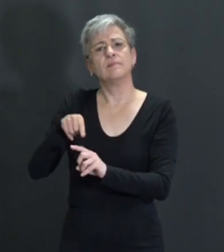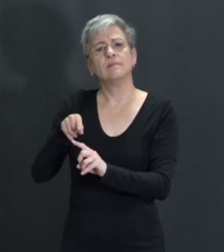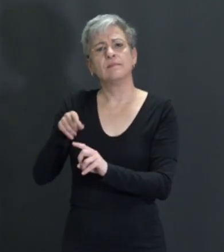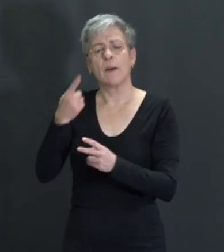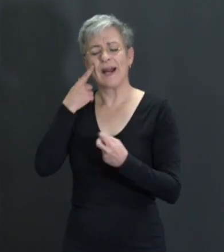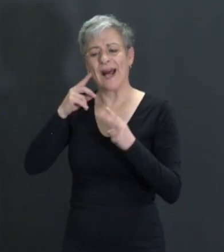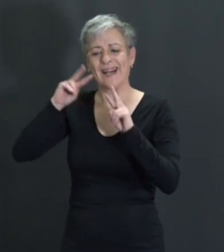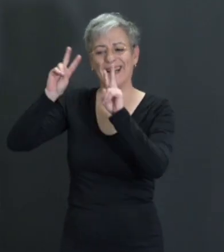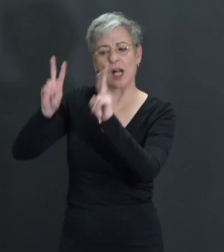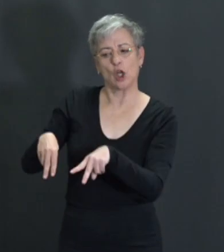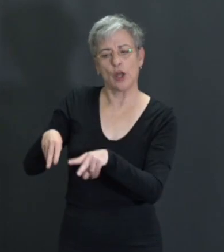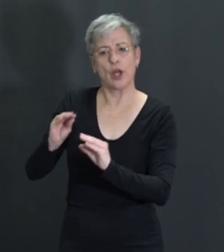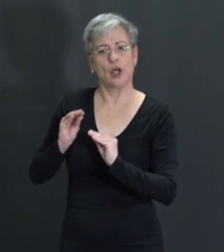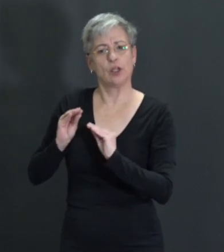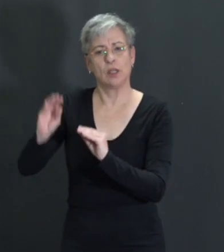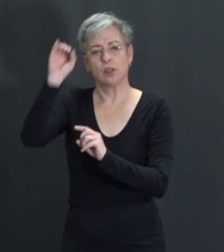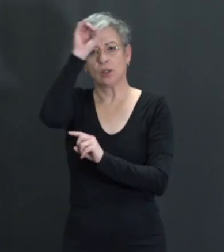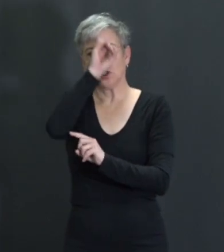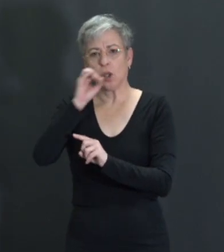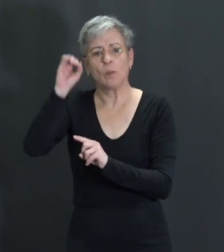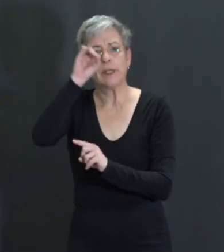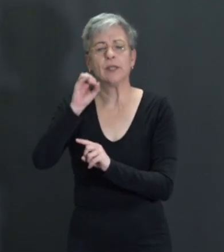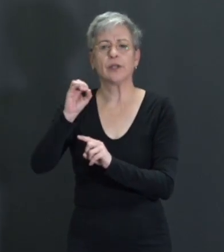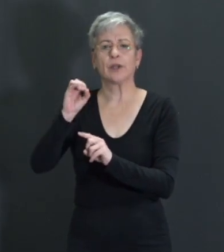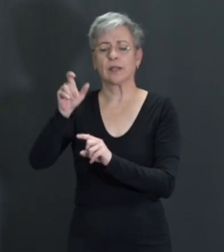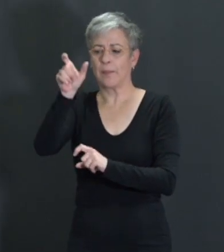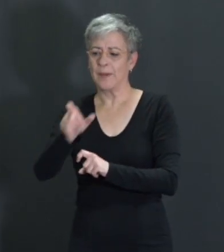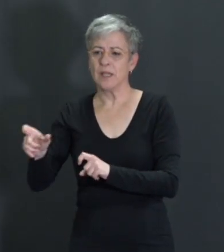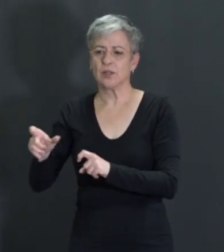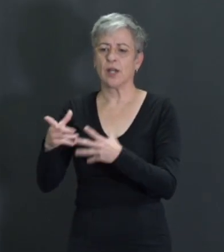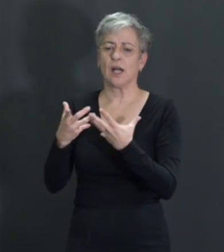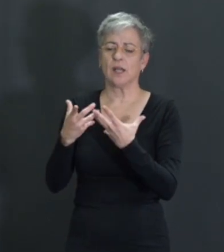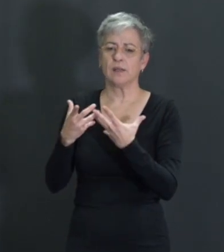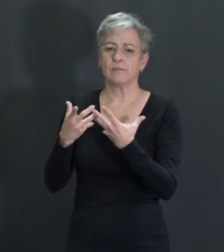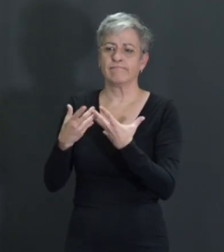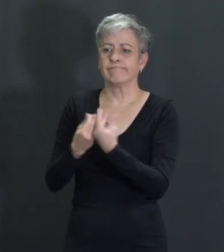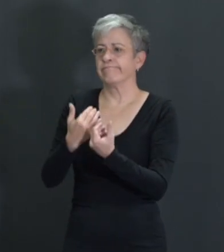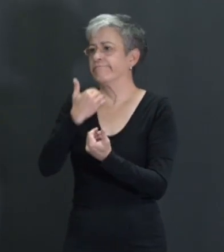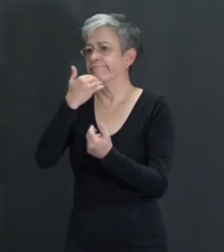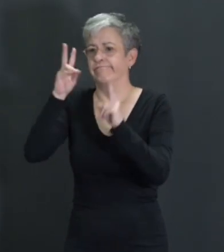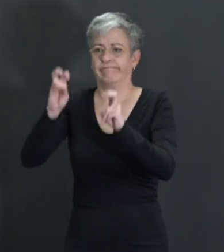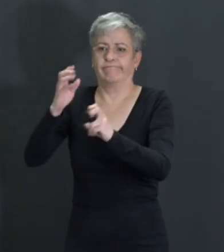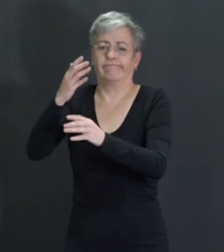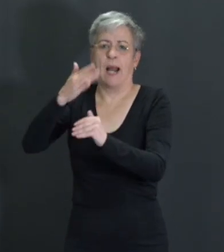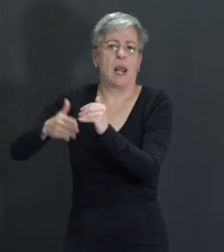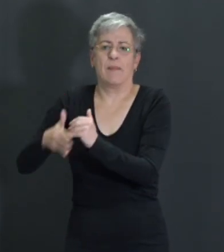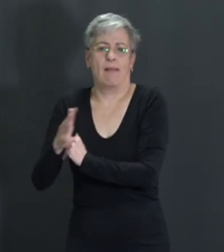la opinión y la capacidad de intervención en personas que tienen algún tipo de limitación,